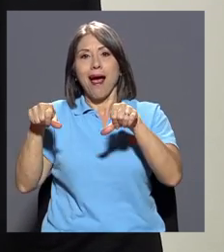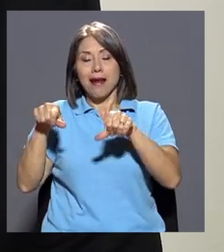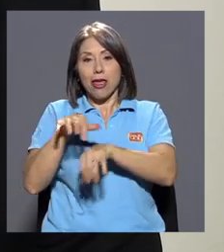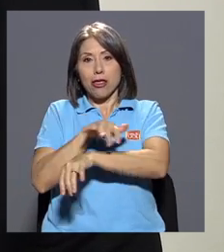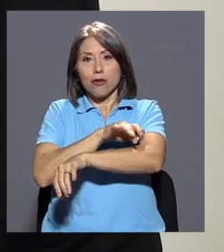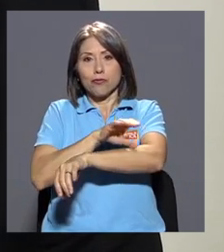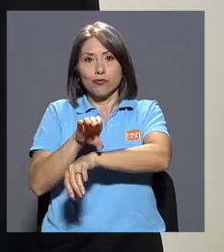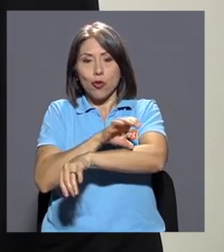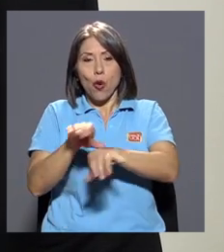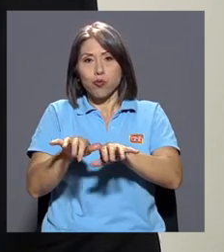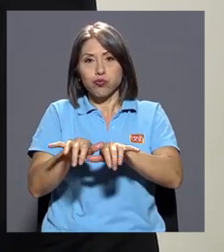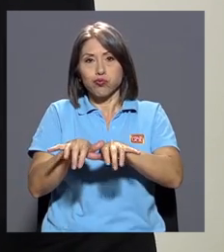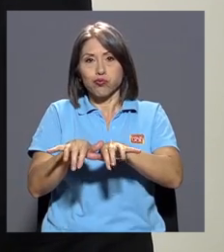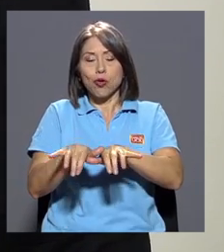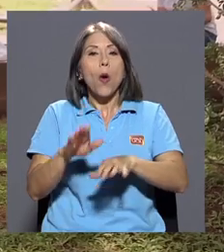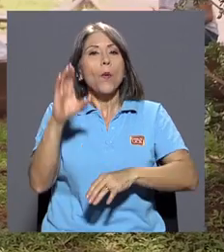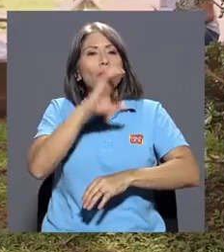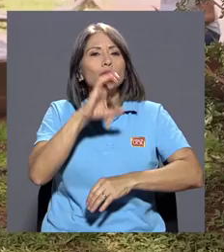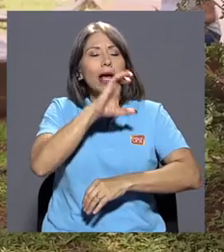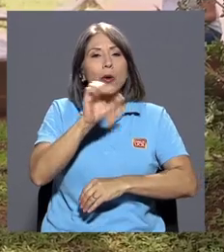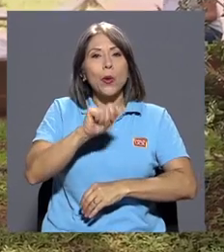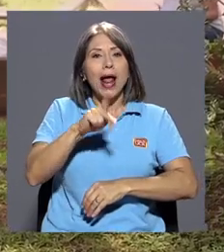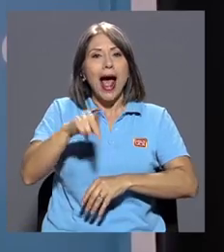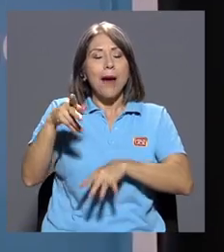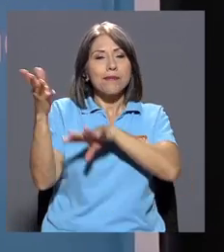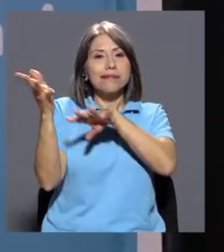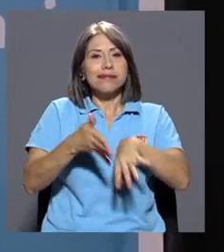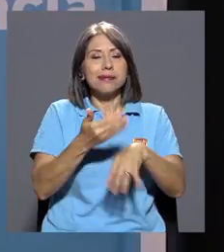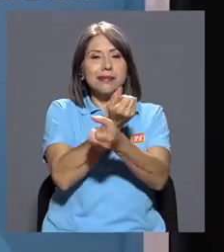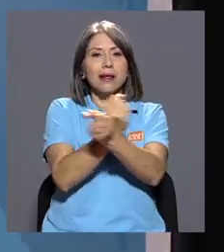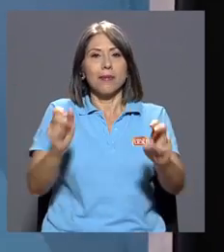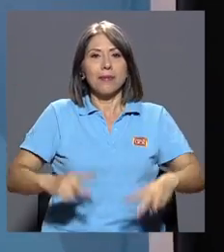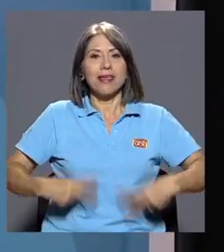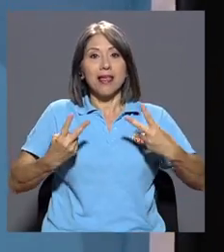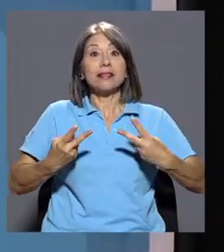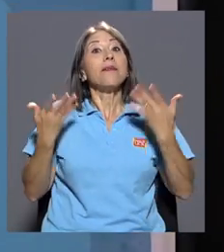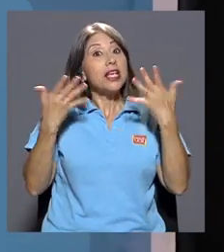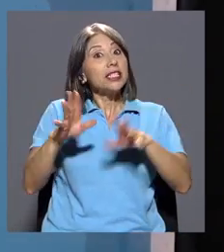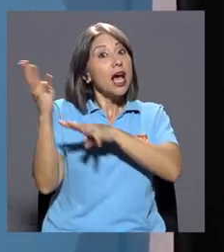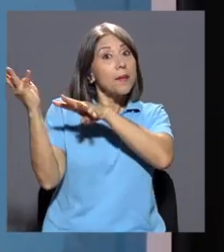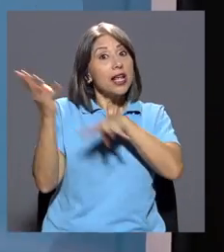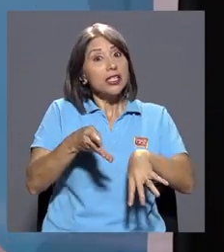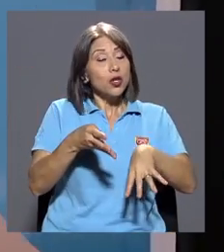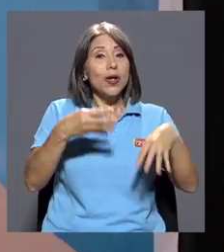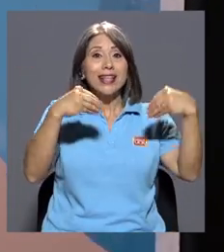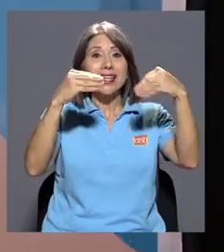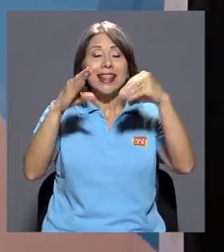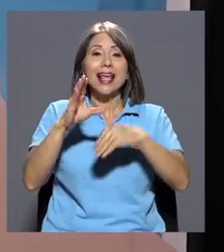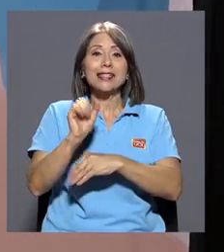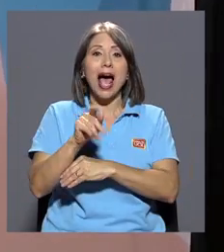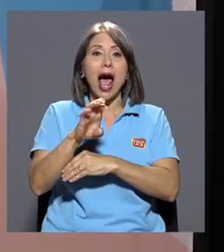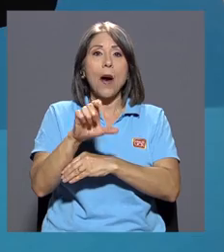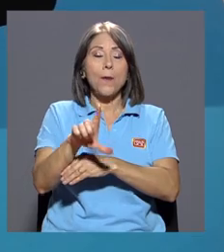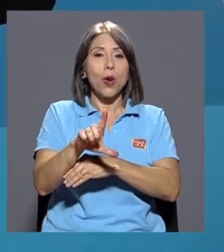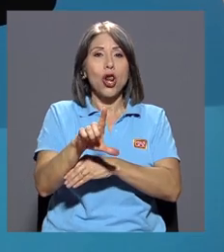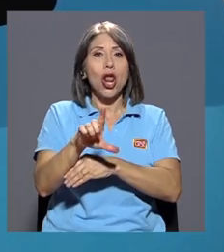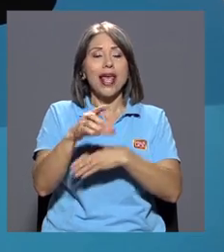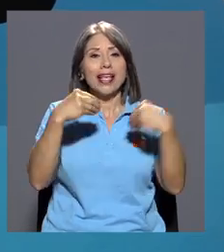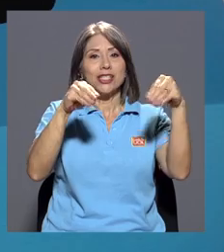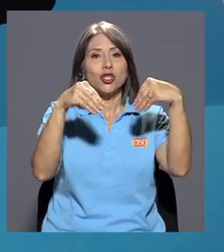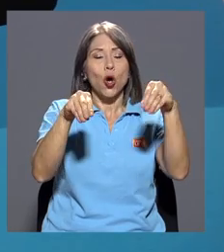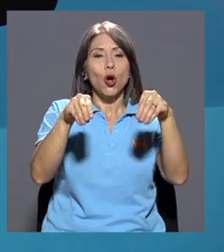a buscar una aplicación que permita salvar vidas. La aplicación ya está disponible en las tiendas Apple Store y Play